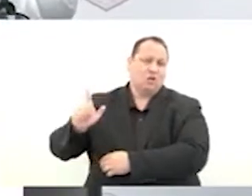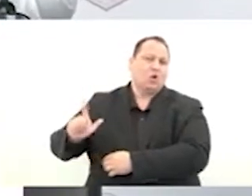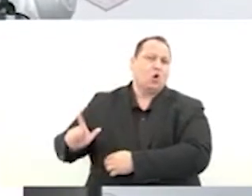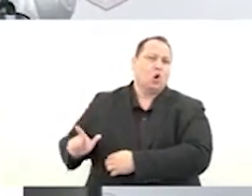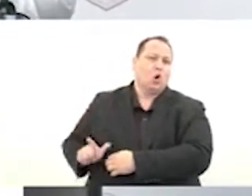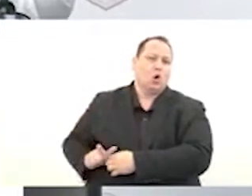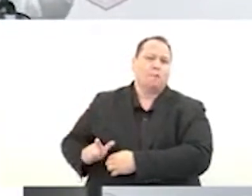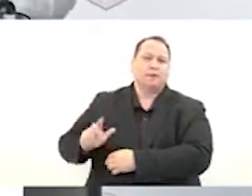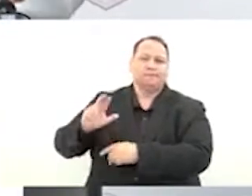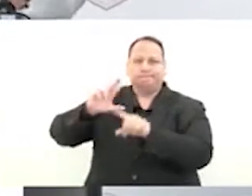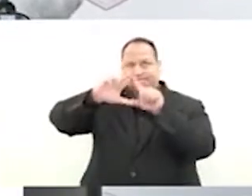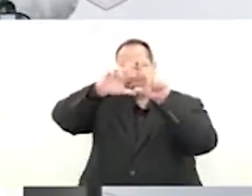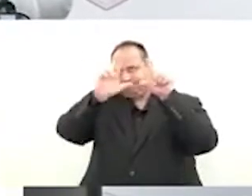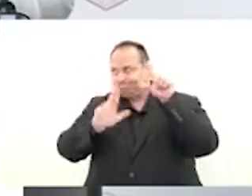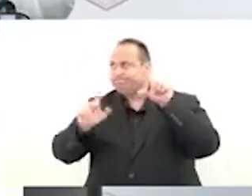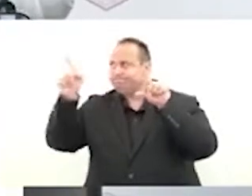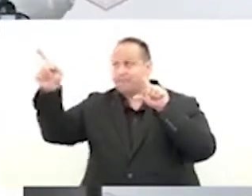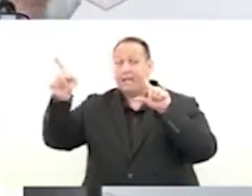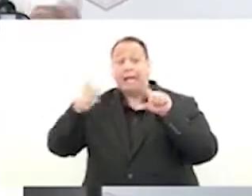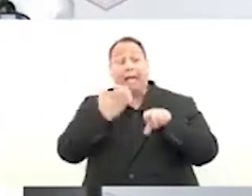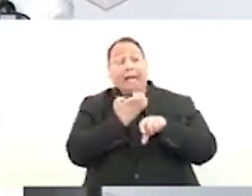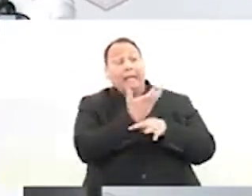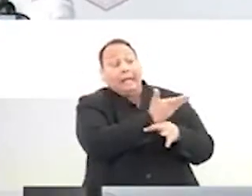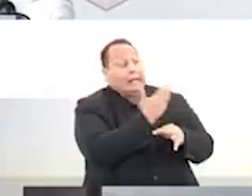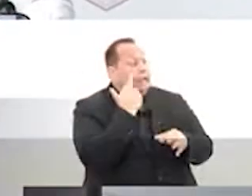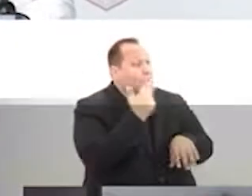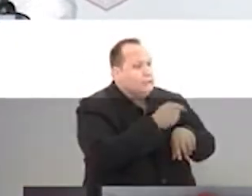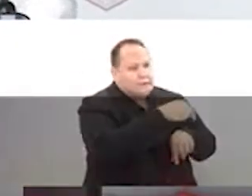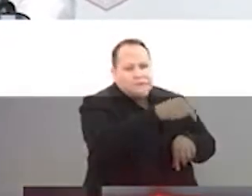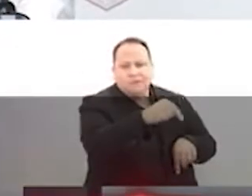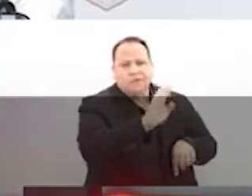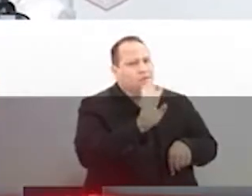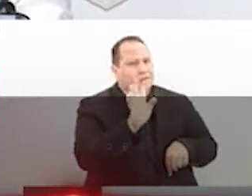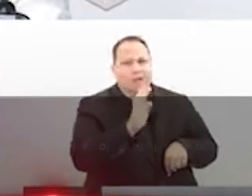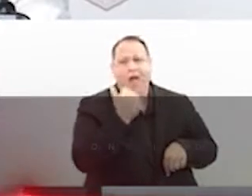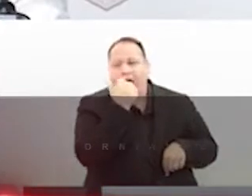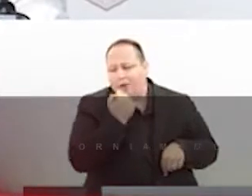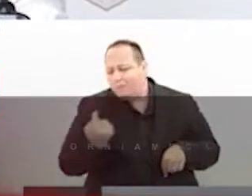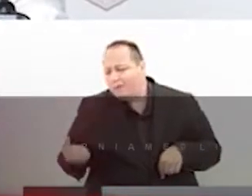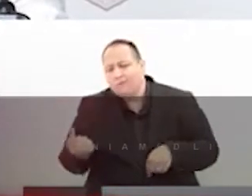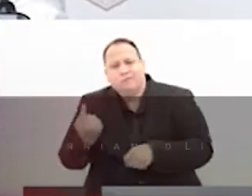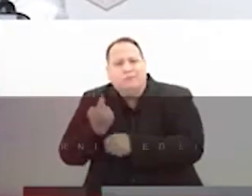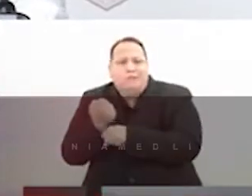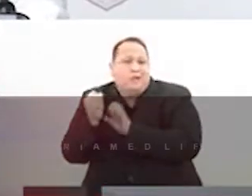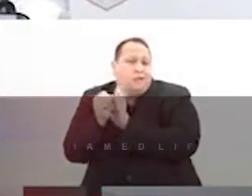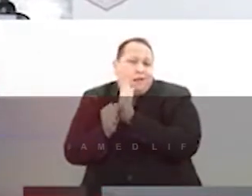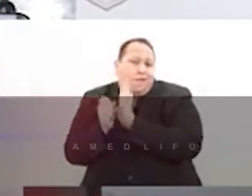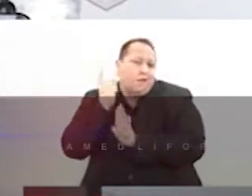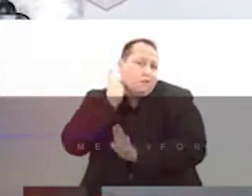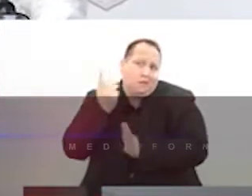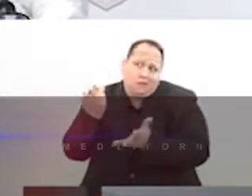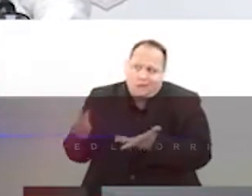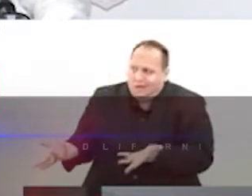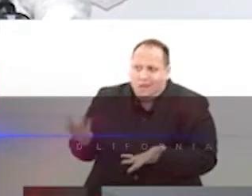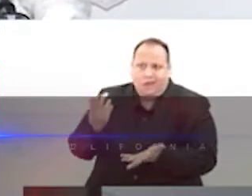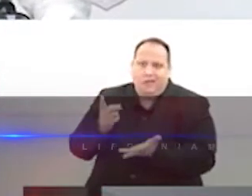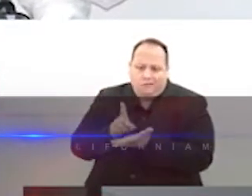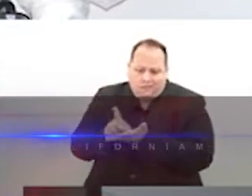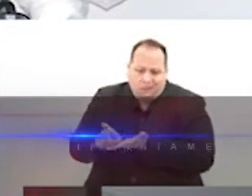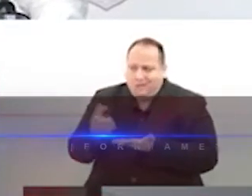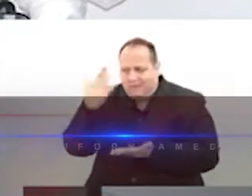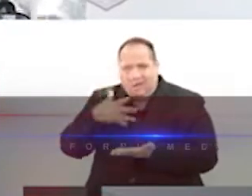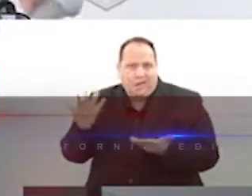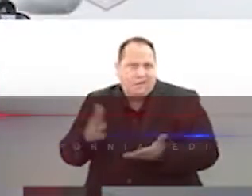la República y no a los estados. Eso lo sabe hasta un alumno de primer semestre de Derecho, pero bueno, hay gente que lo